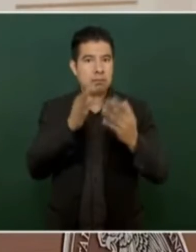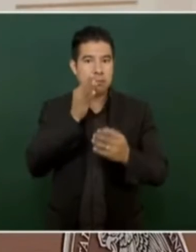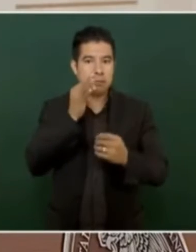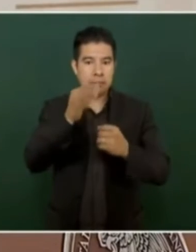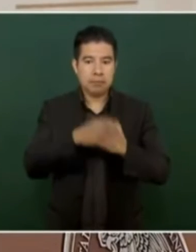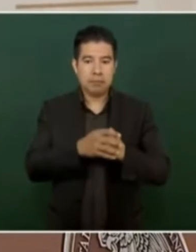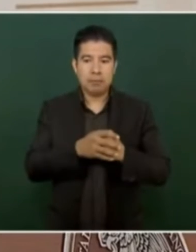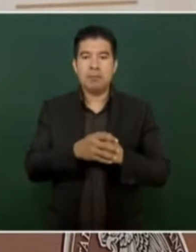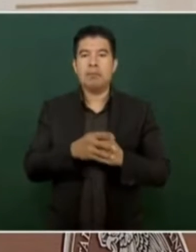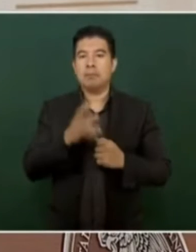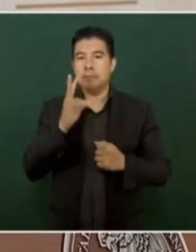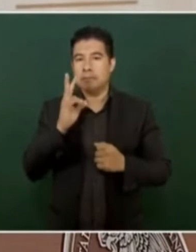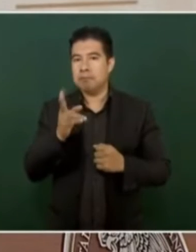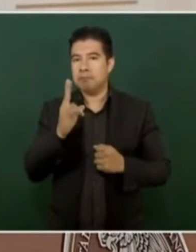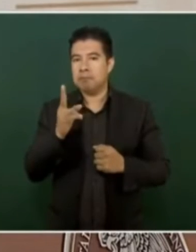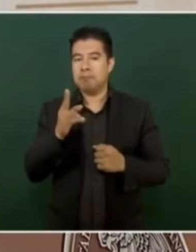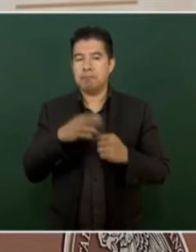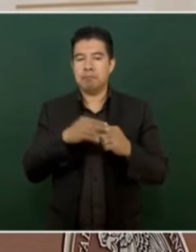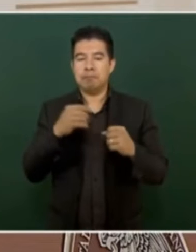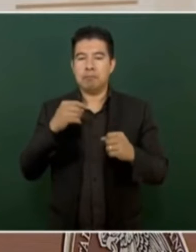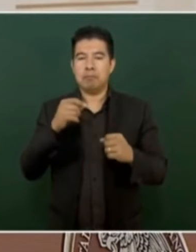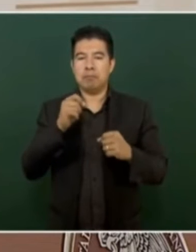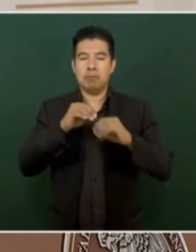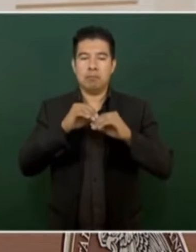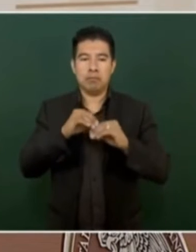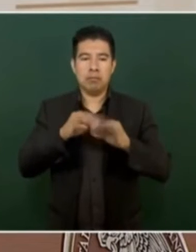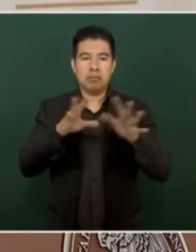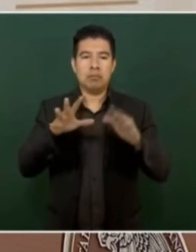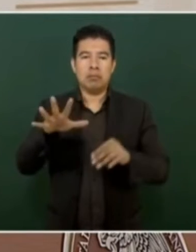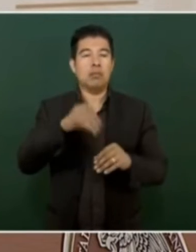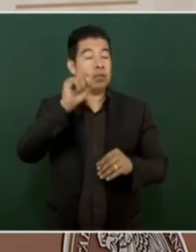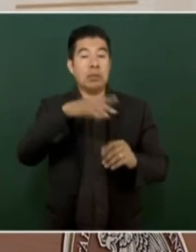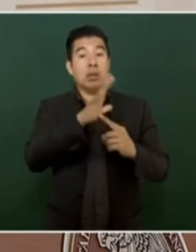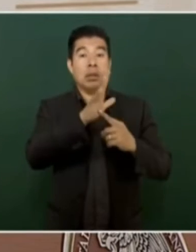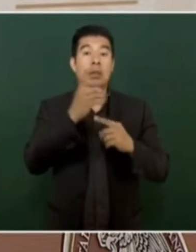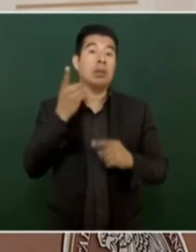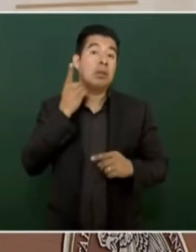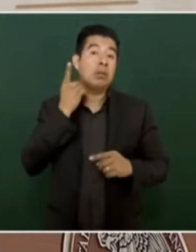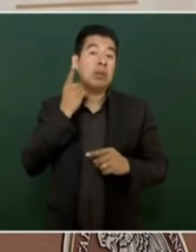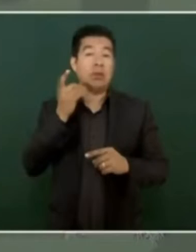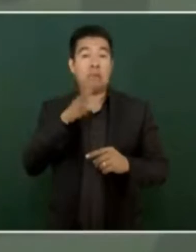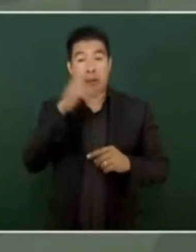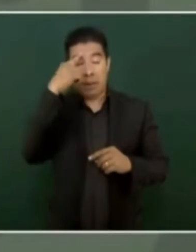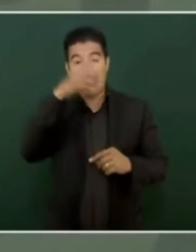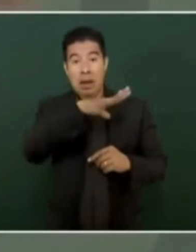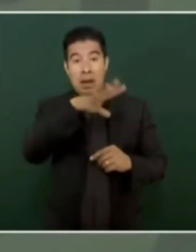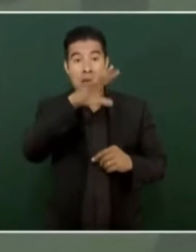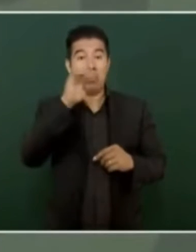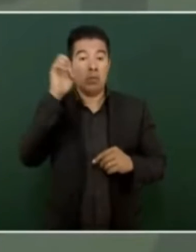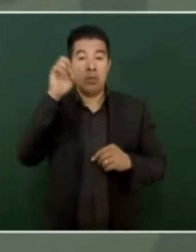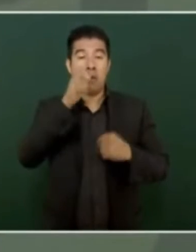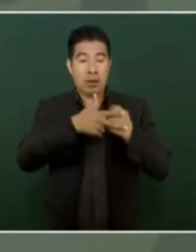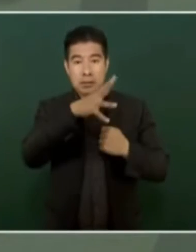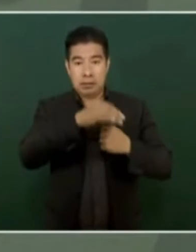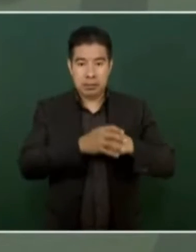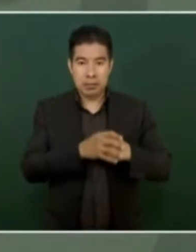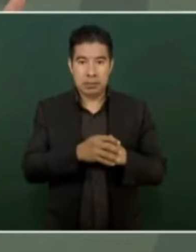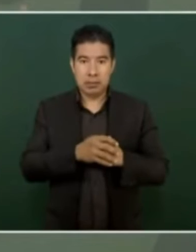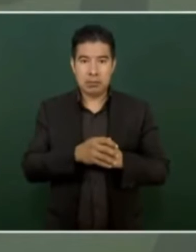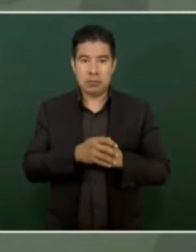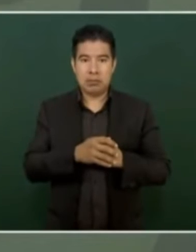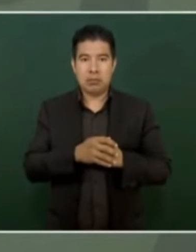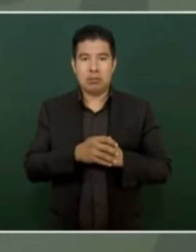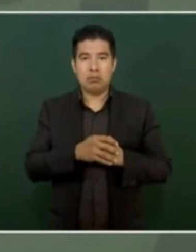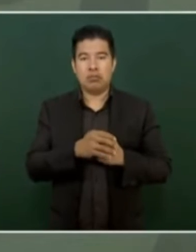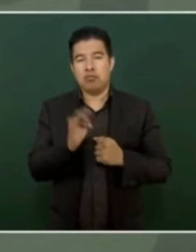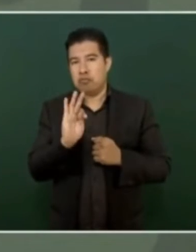que también se les va a enviar a los diputados del Parlamento, que en el mejor de los casos puede